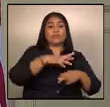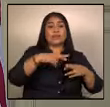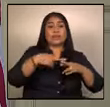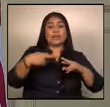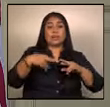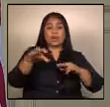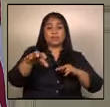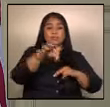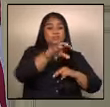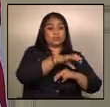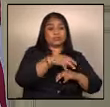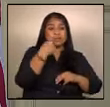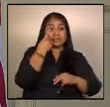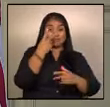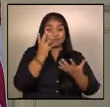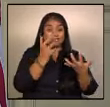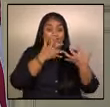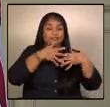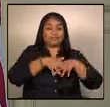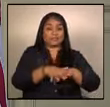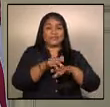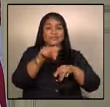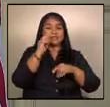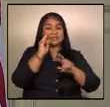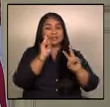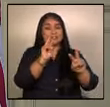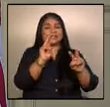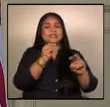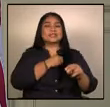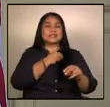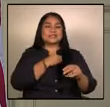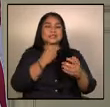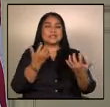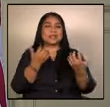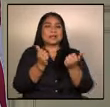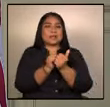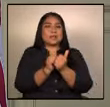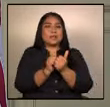combinan estas visiones que procuran combinar